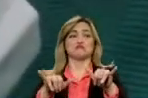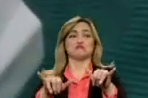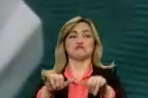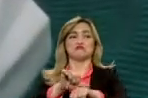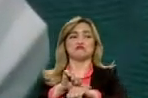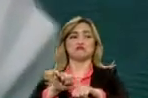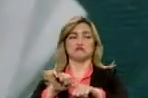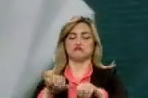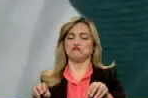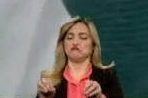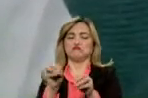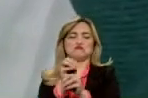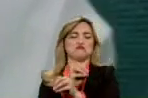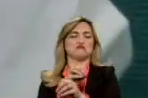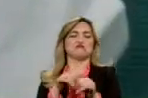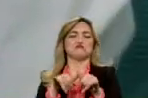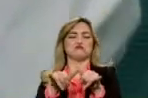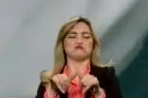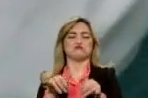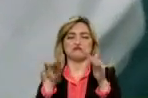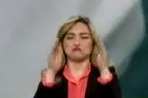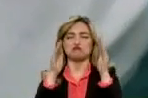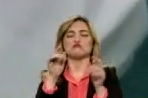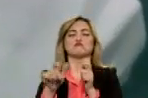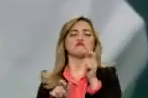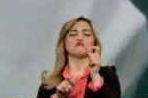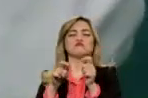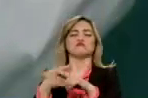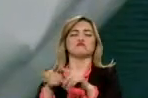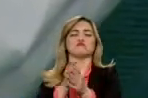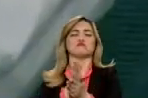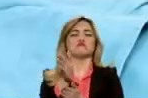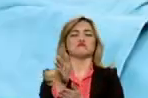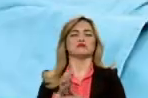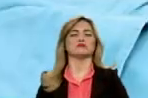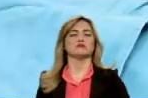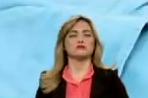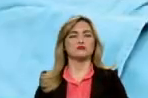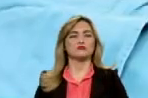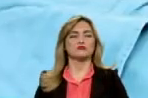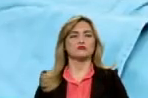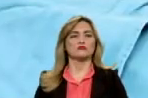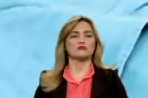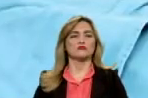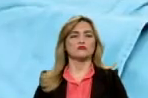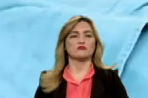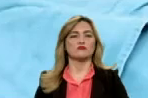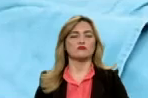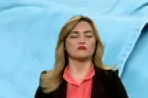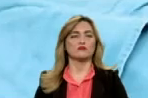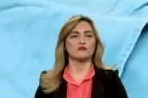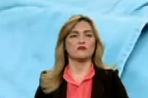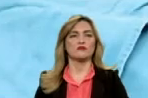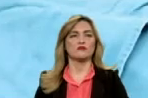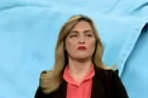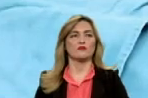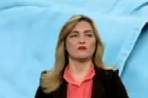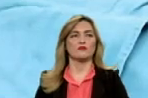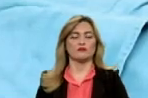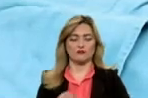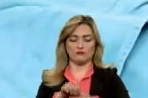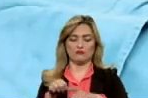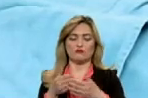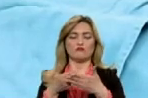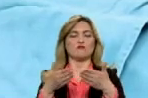las cirugías y a la vez seguir abriendo la atención en otras especialidades. Además mencionan que la apertura de la actividad